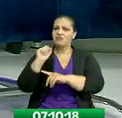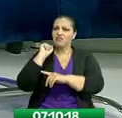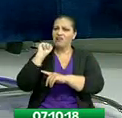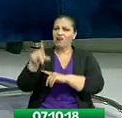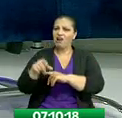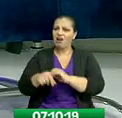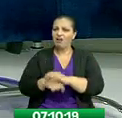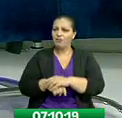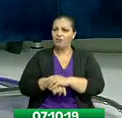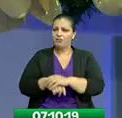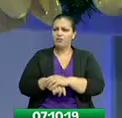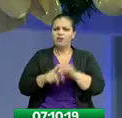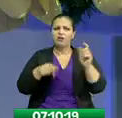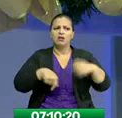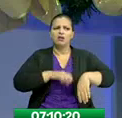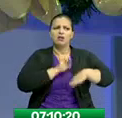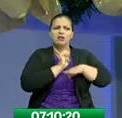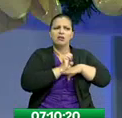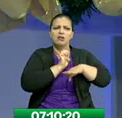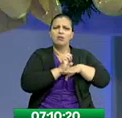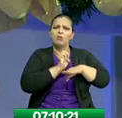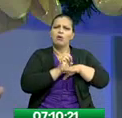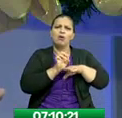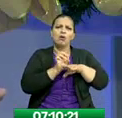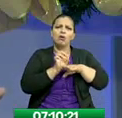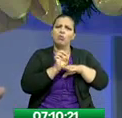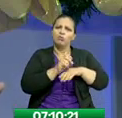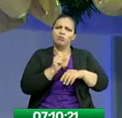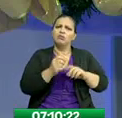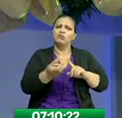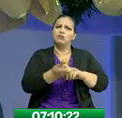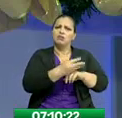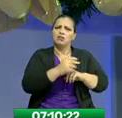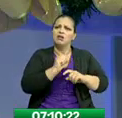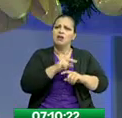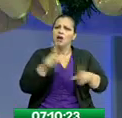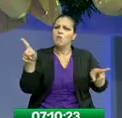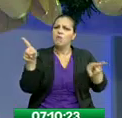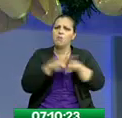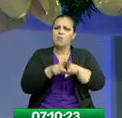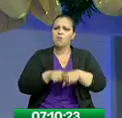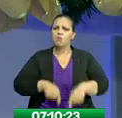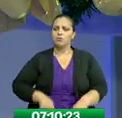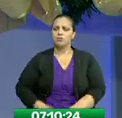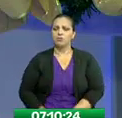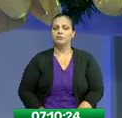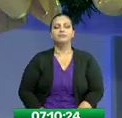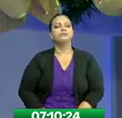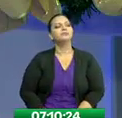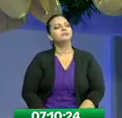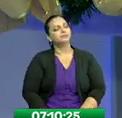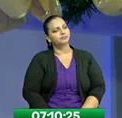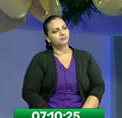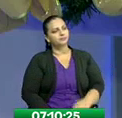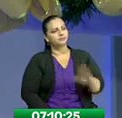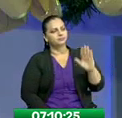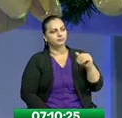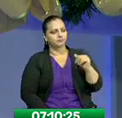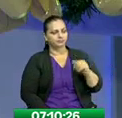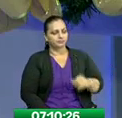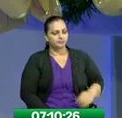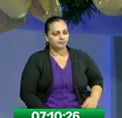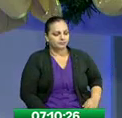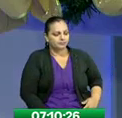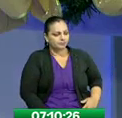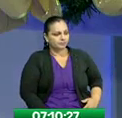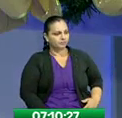radioeléctrico. Es el país más caro porque no ha habido esta gestión. Tenemos como gobierno que generar del sector un sector que sea competitivo, que no